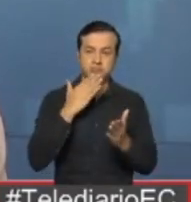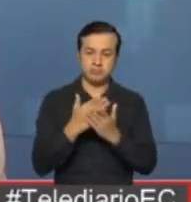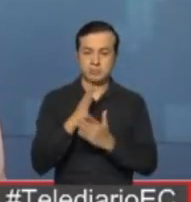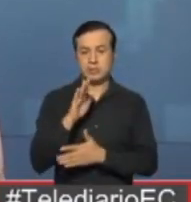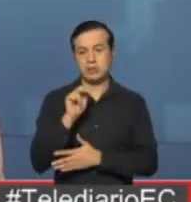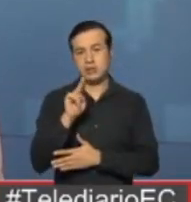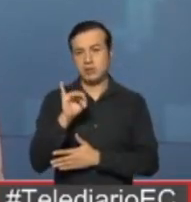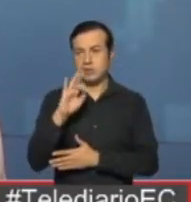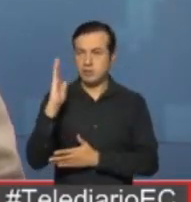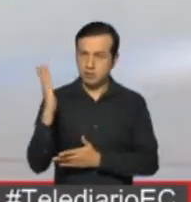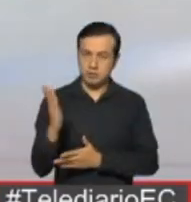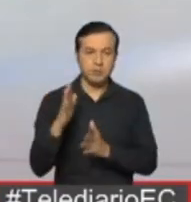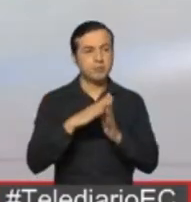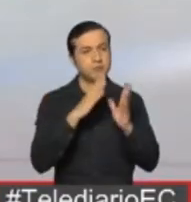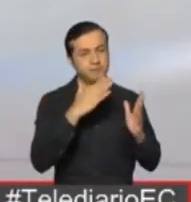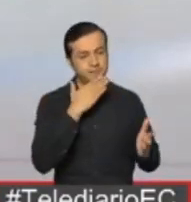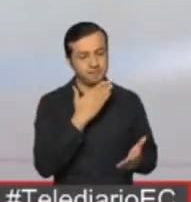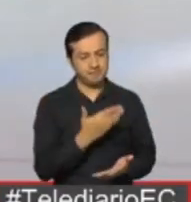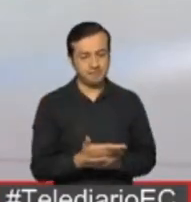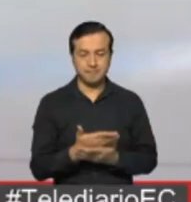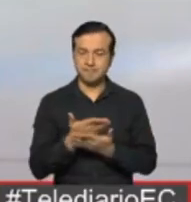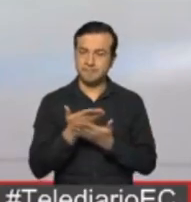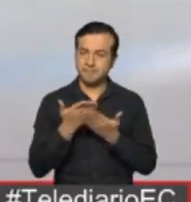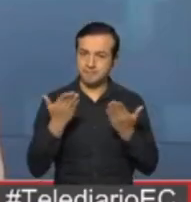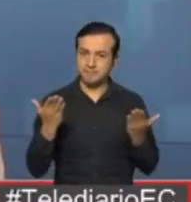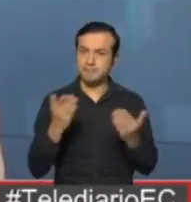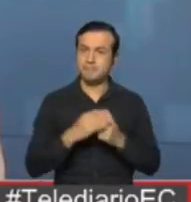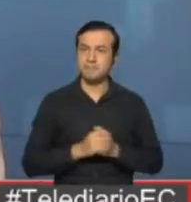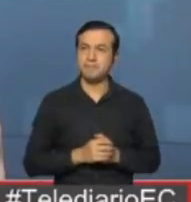por su presencia mientras que los estudios de los medios públicos antes